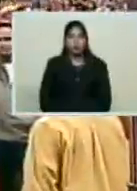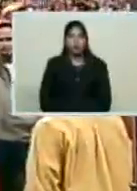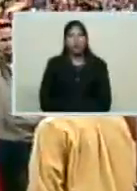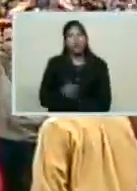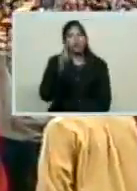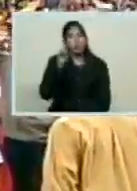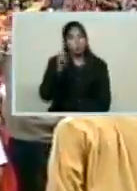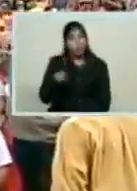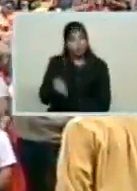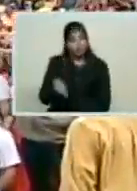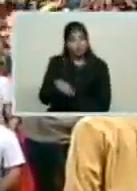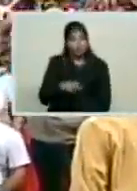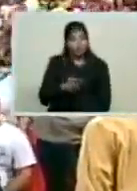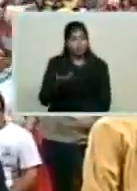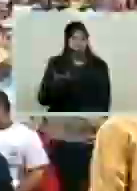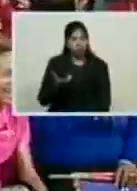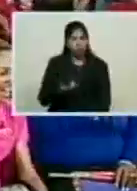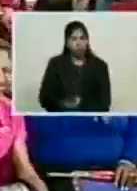Igualmente,